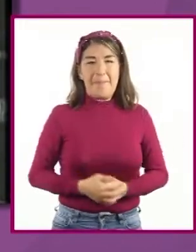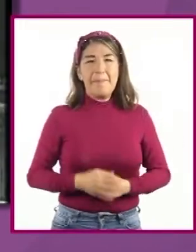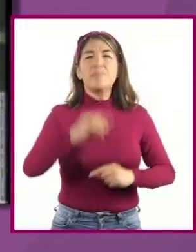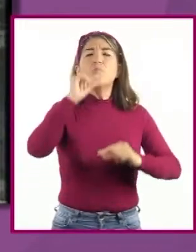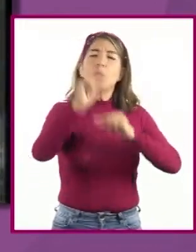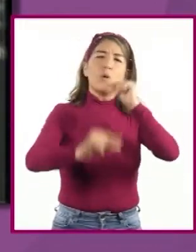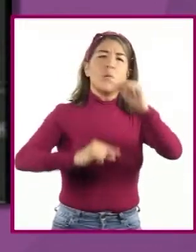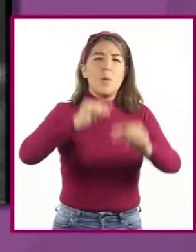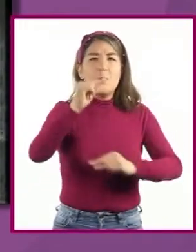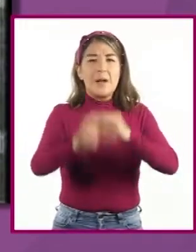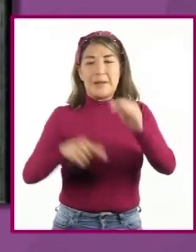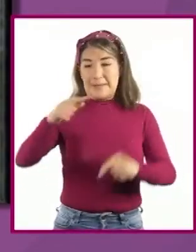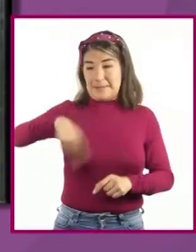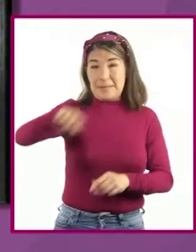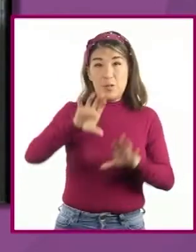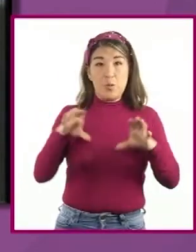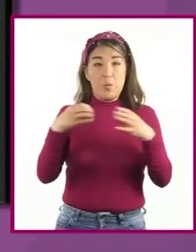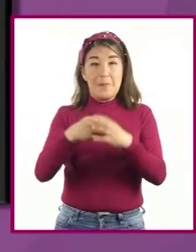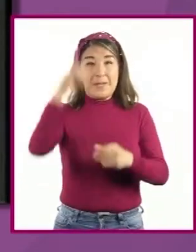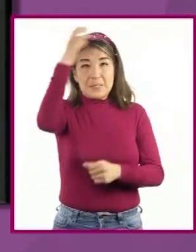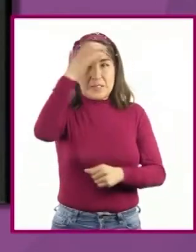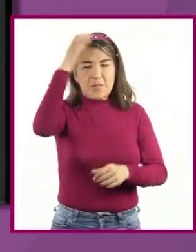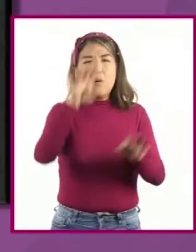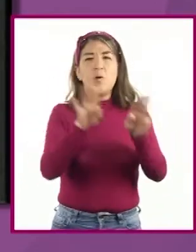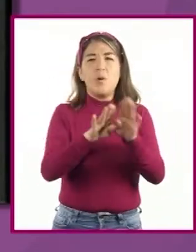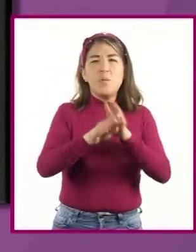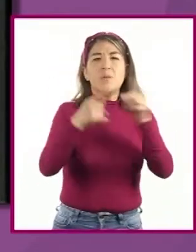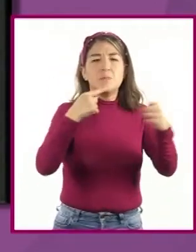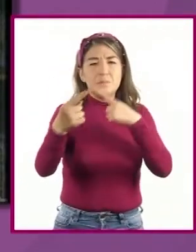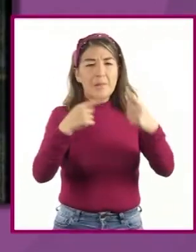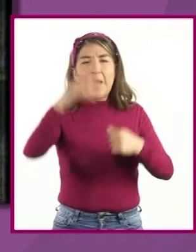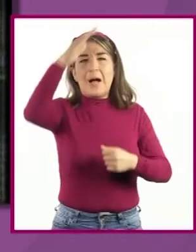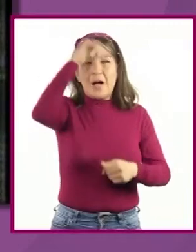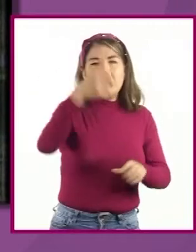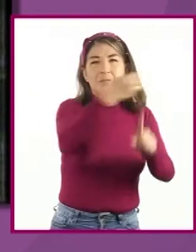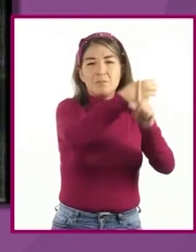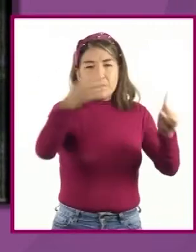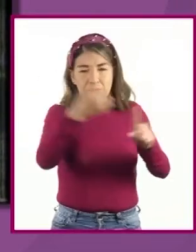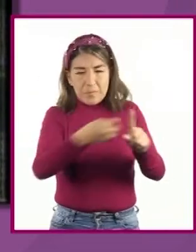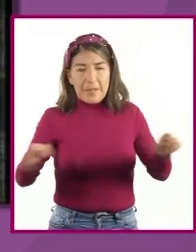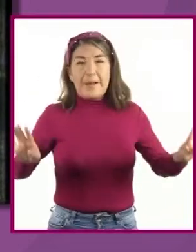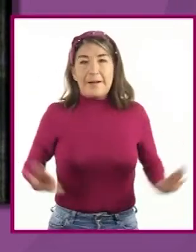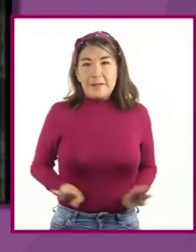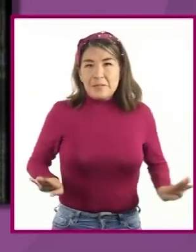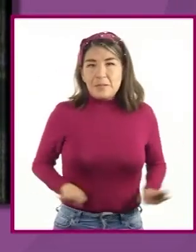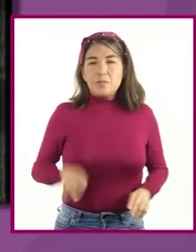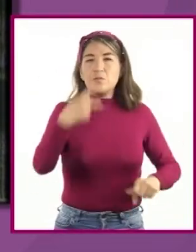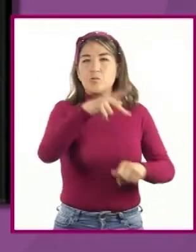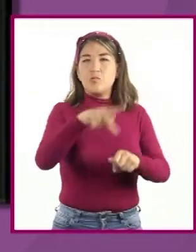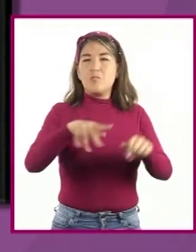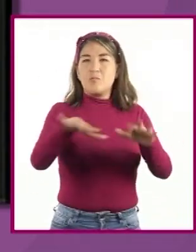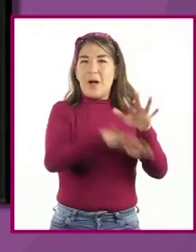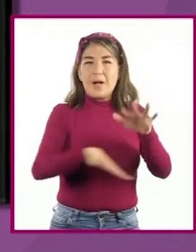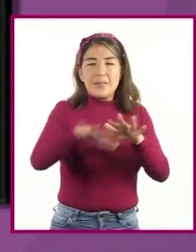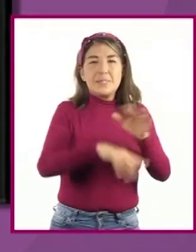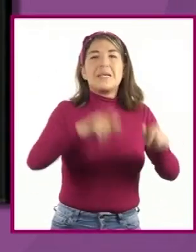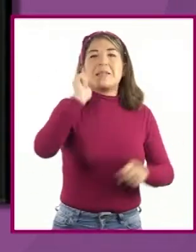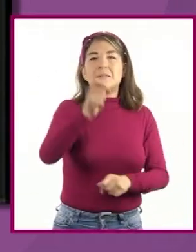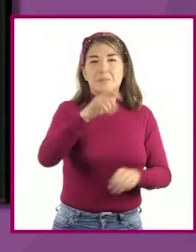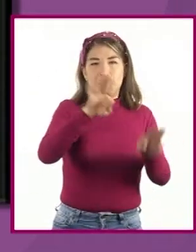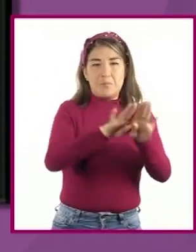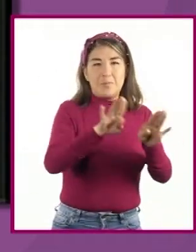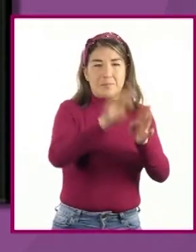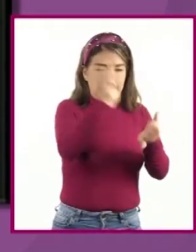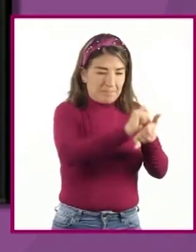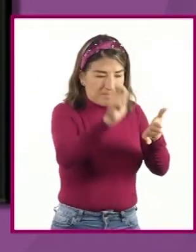a poco, la comunidad científica fue delimitando y acordando la estructura y características básicas que debían de guiar la redacción